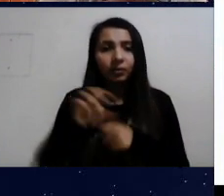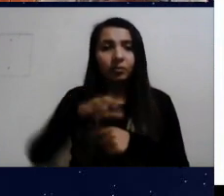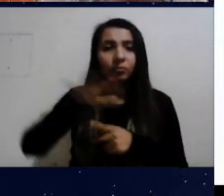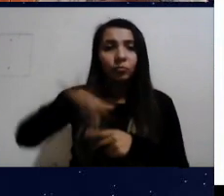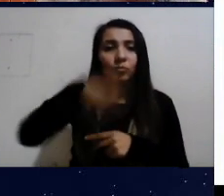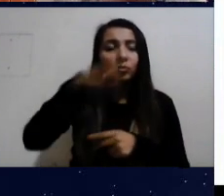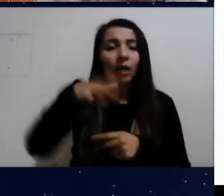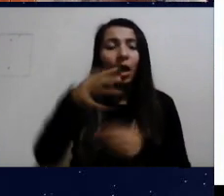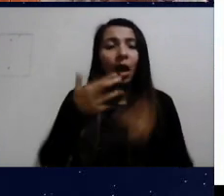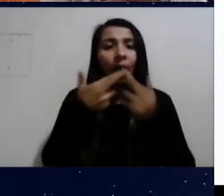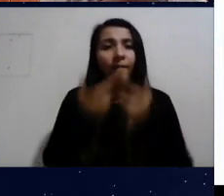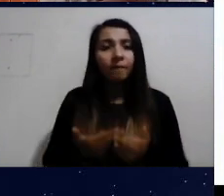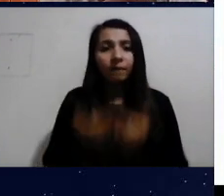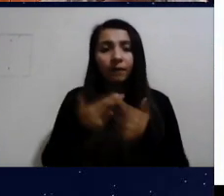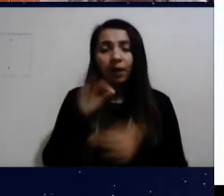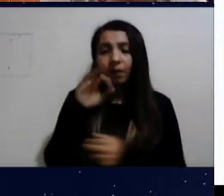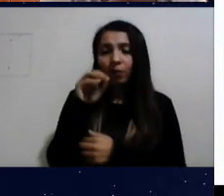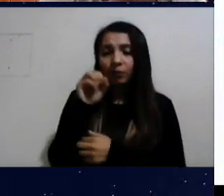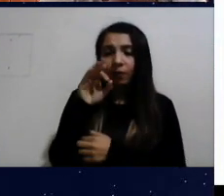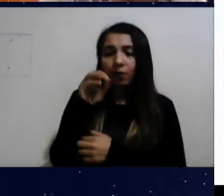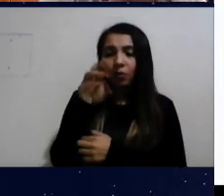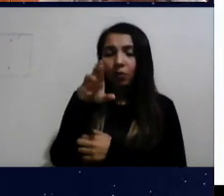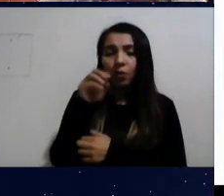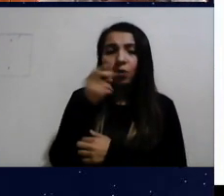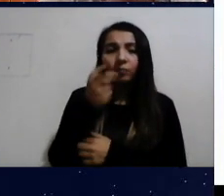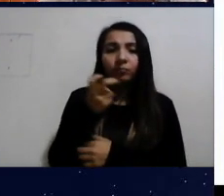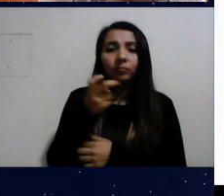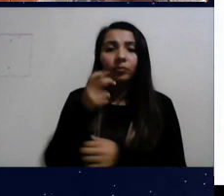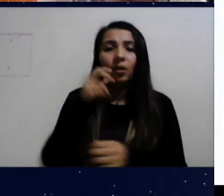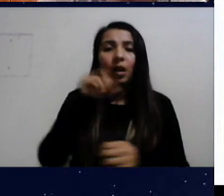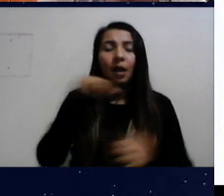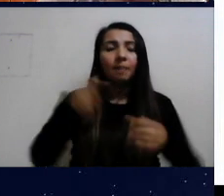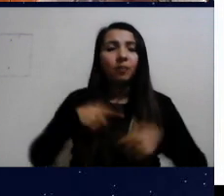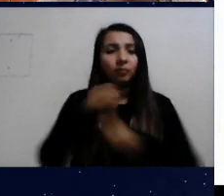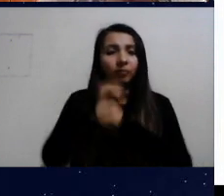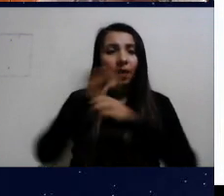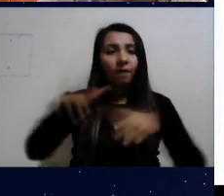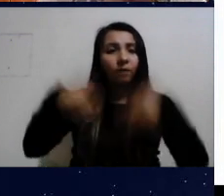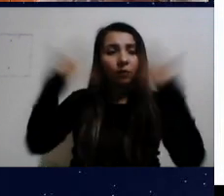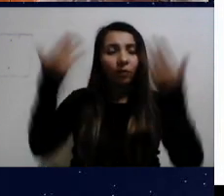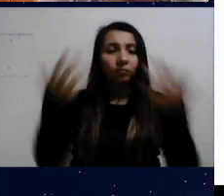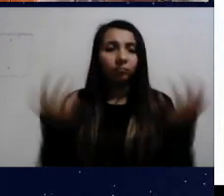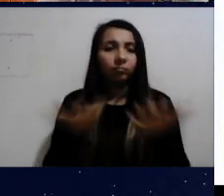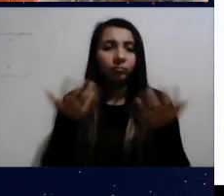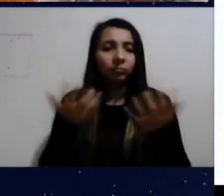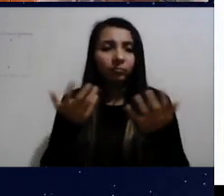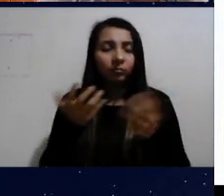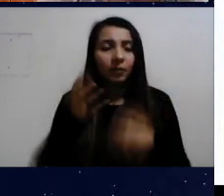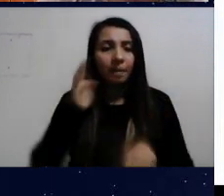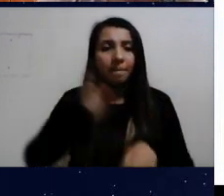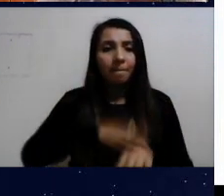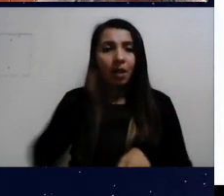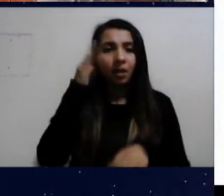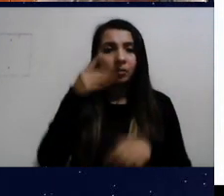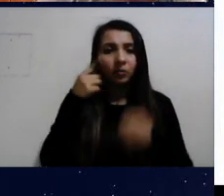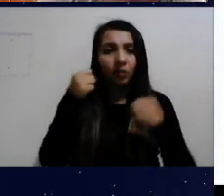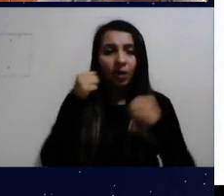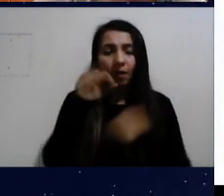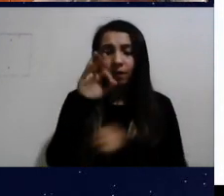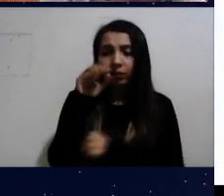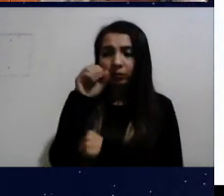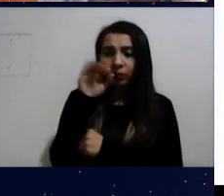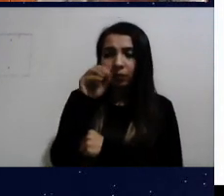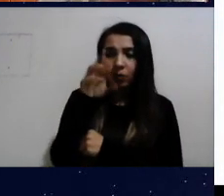Las transiciones más intensas del fósforo están en el rango ultravioleta y se han realizado medidas,